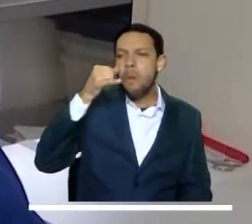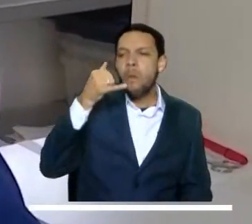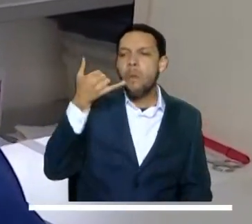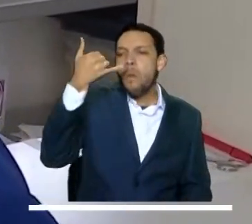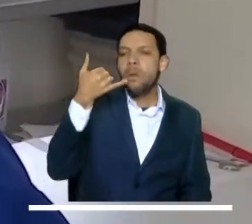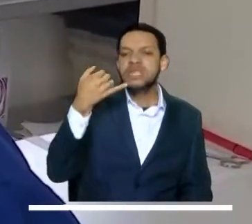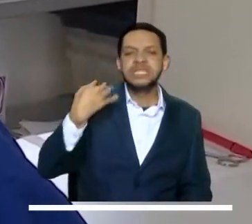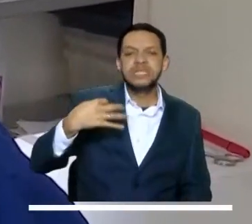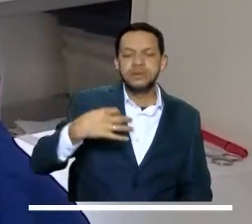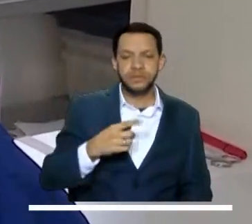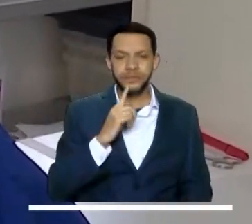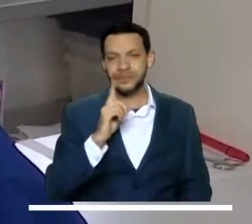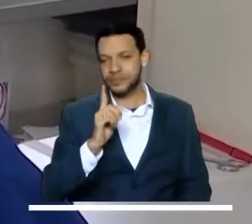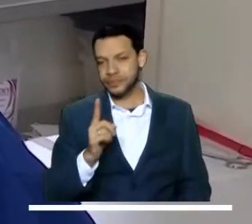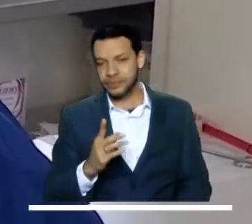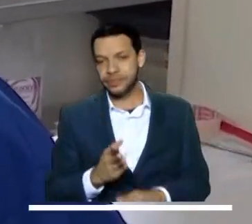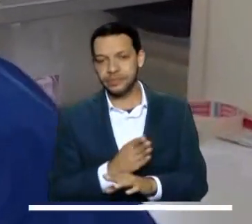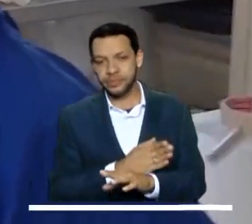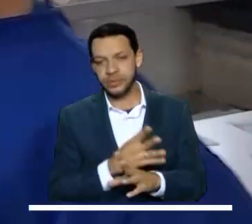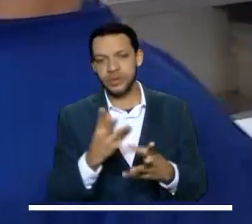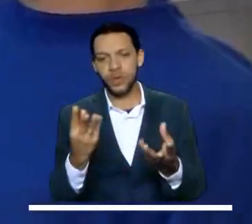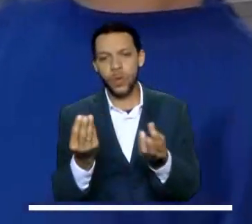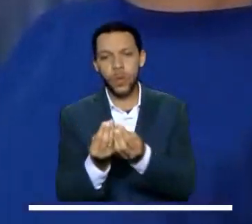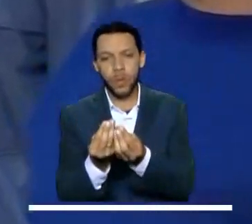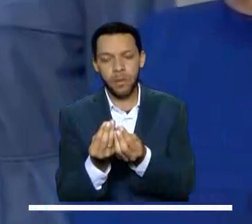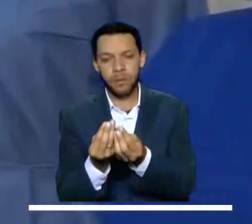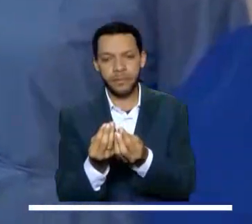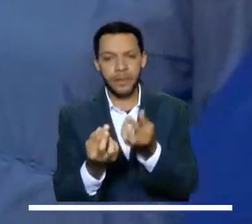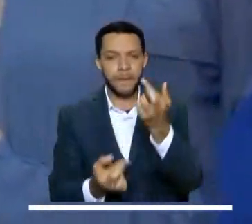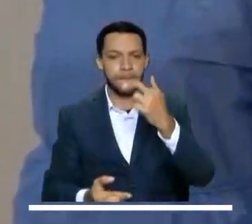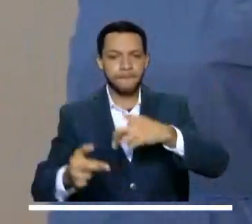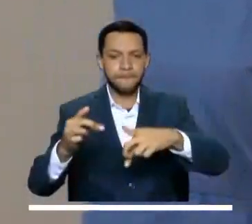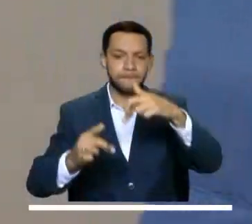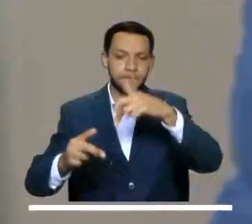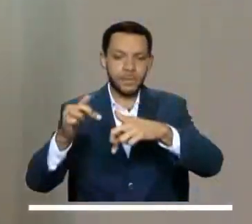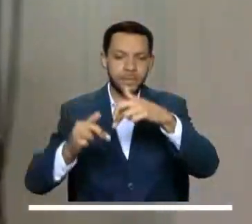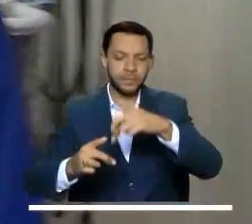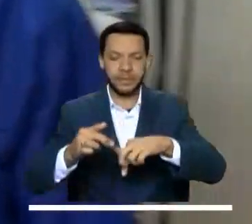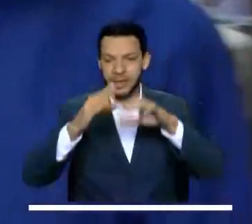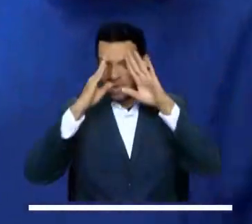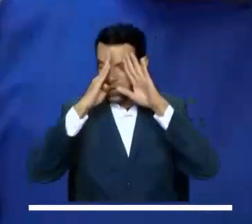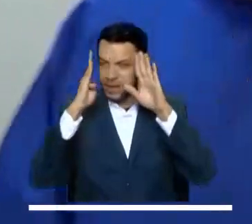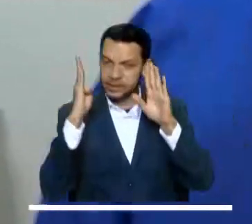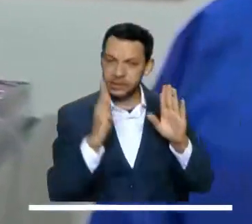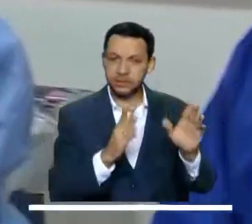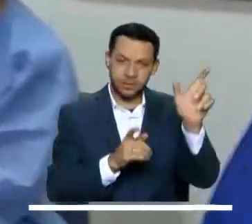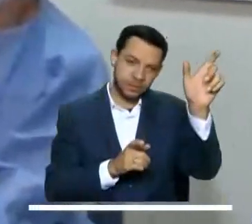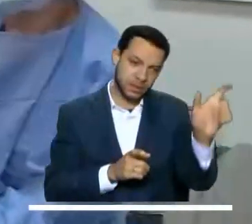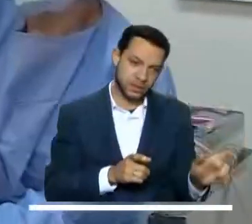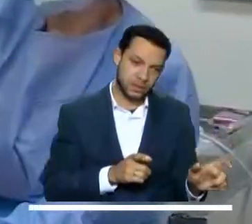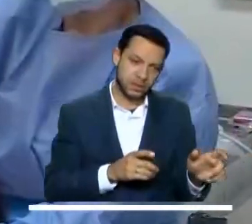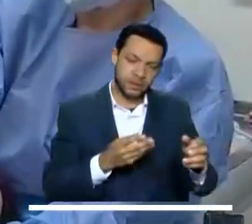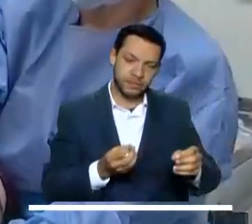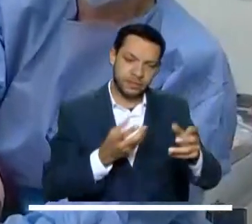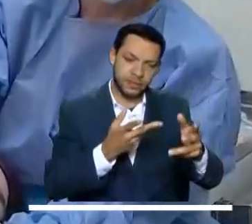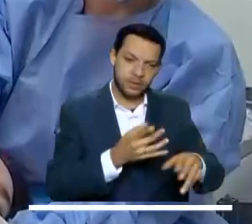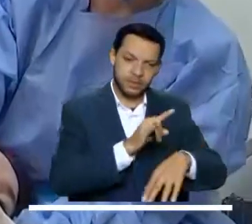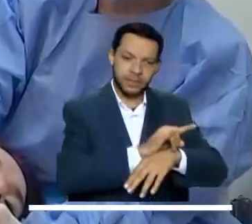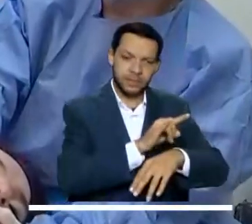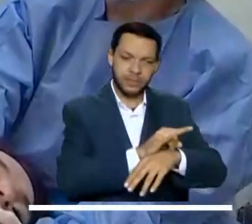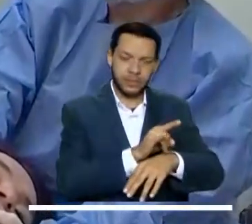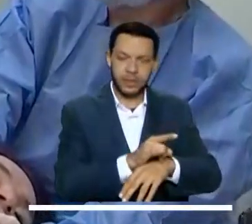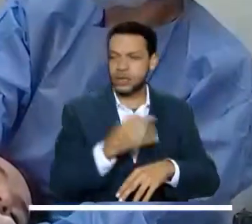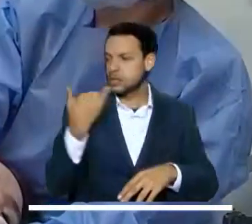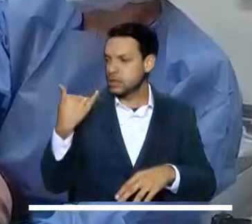un equipo de profesionales de la salud para estar atentos de la seguridad del paciente, que es lo más importante. Doctor Luis Miguel, el paciente